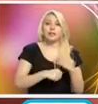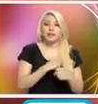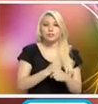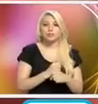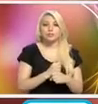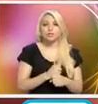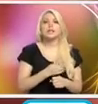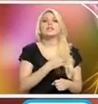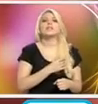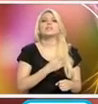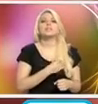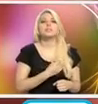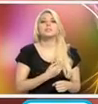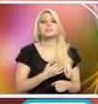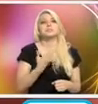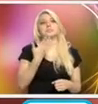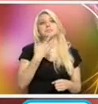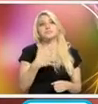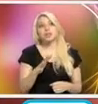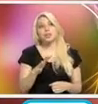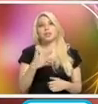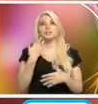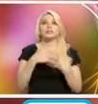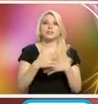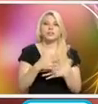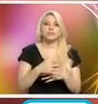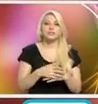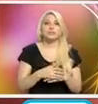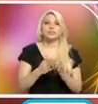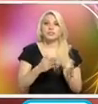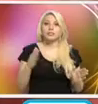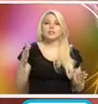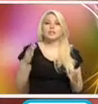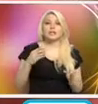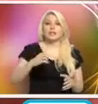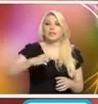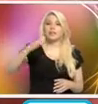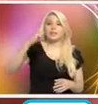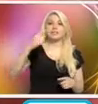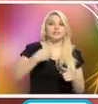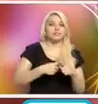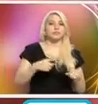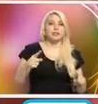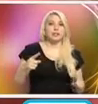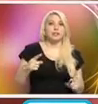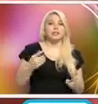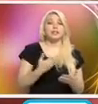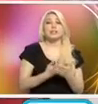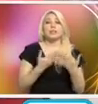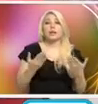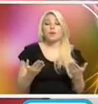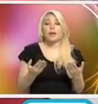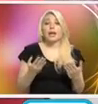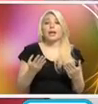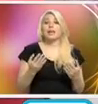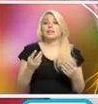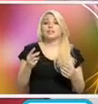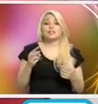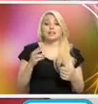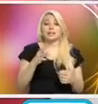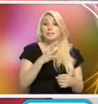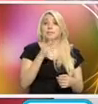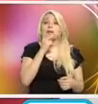mente. Sí. Los hijos vienen para practicar. La escuela tiene que ser una escuela de aprendizaje, un laboratorio de